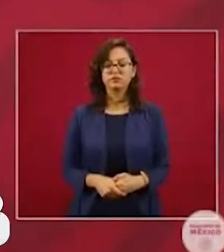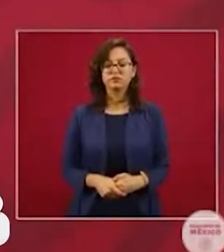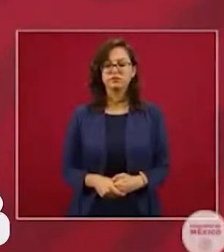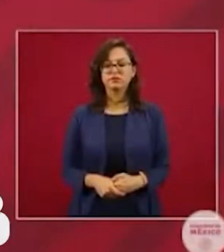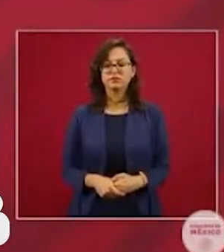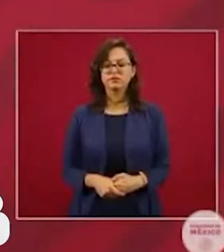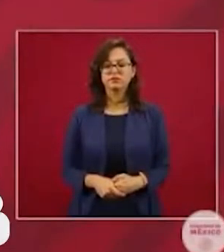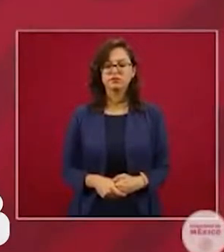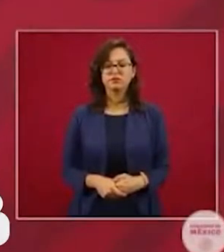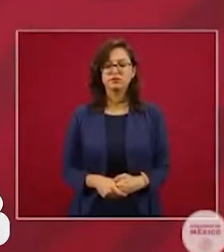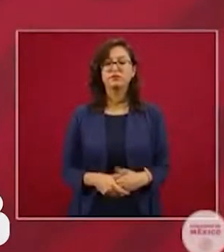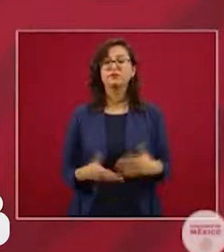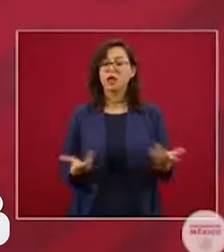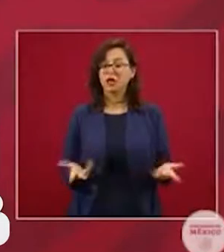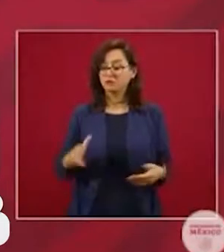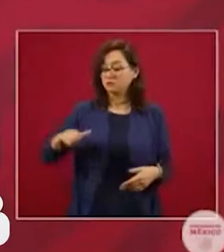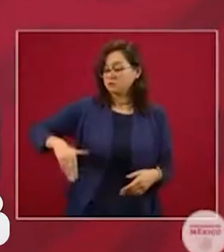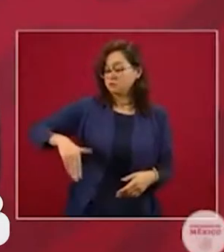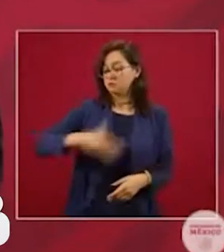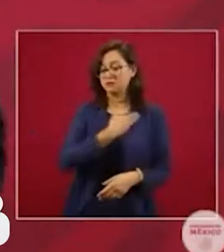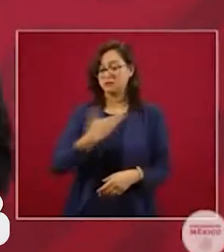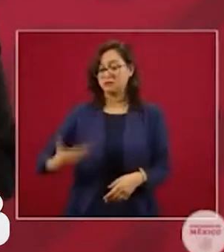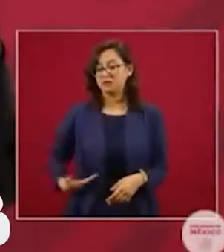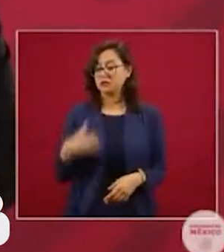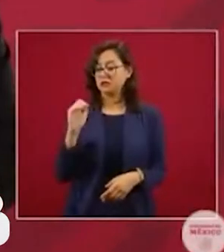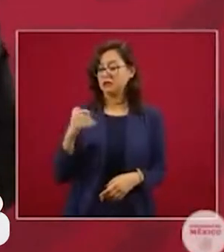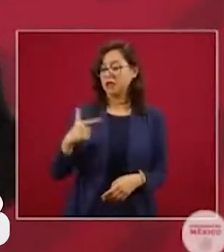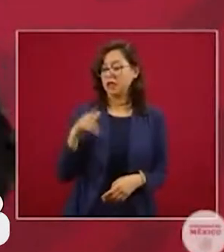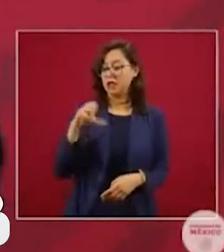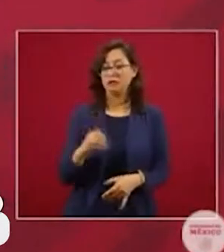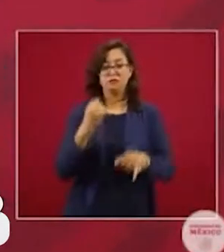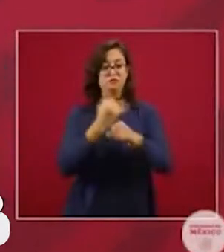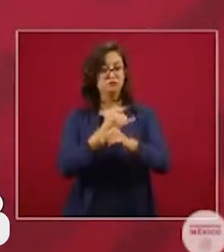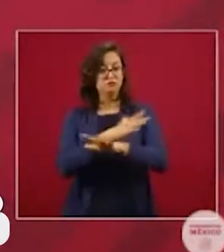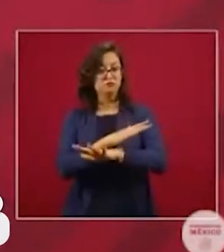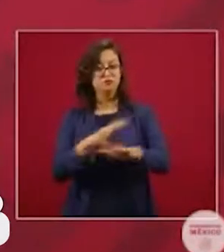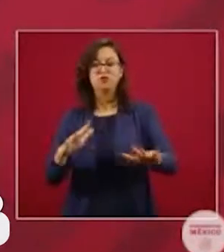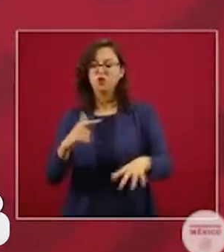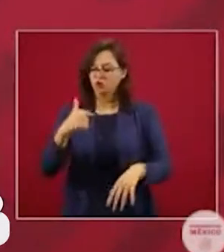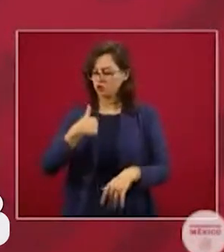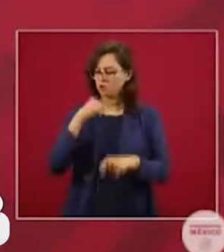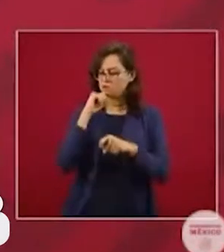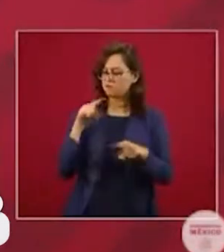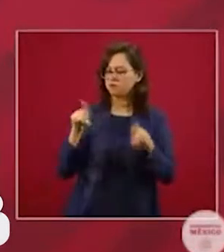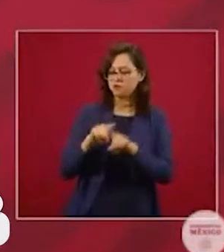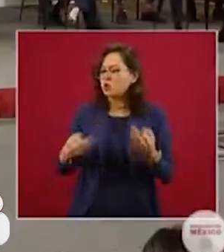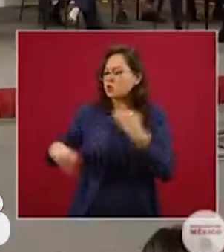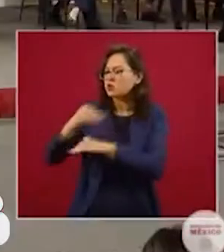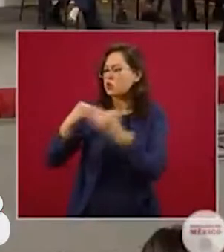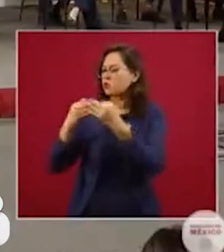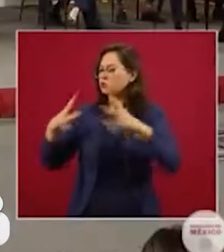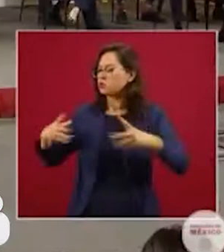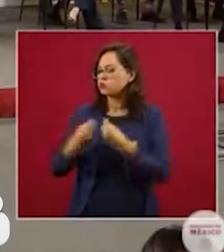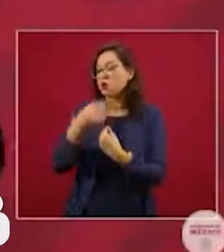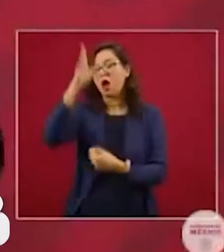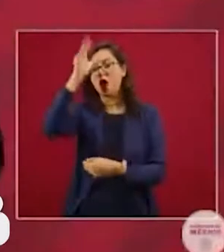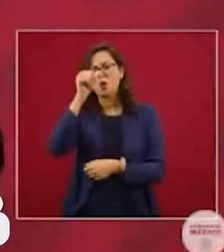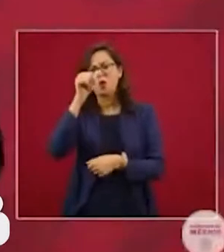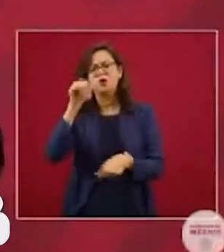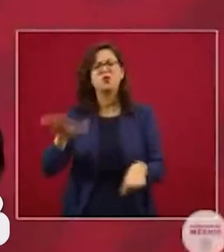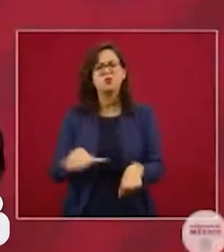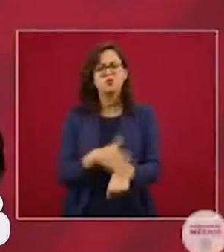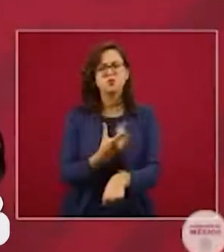que como ha informado bien señor presidente de la república se han logrado un acuerdo porque es un acuerdo de